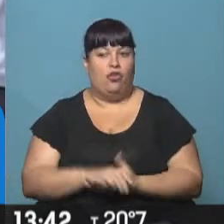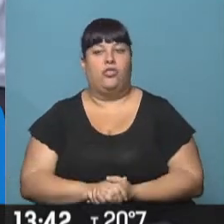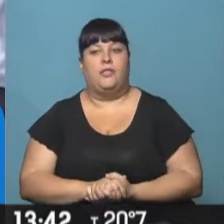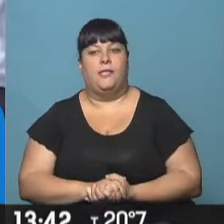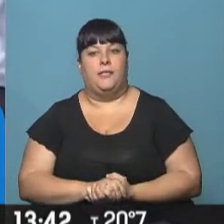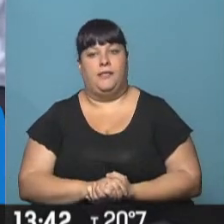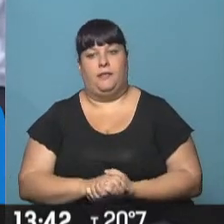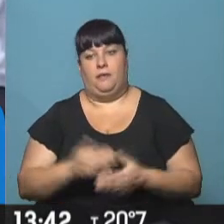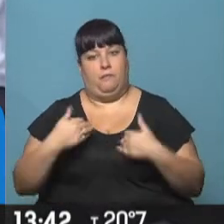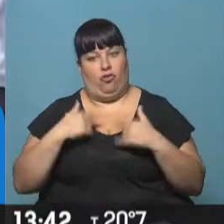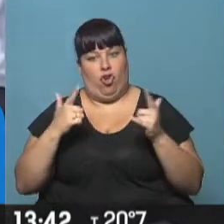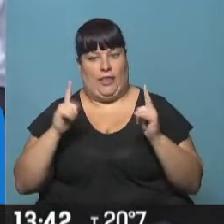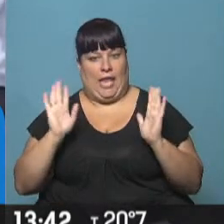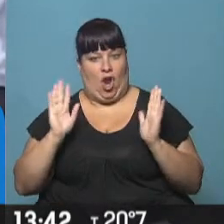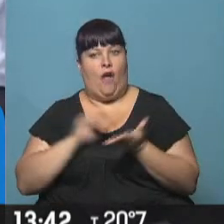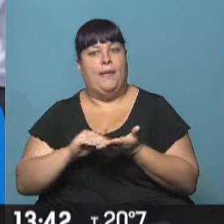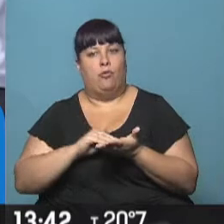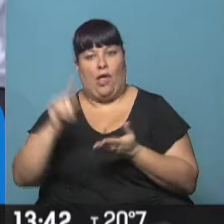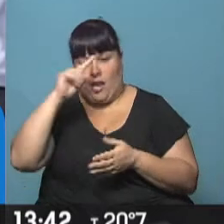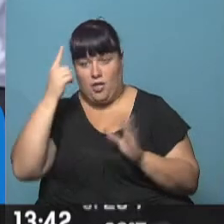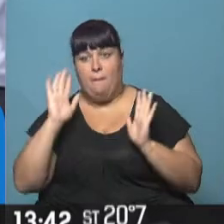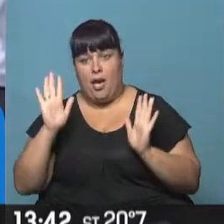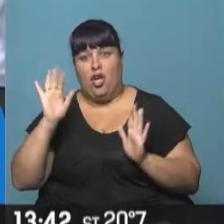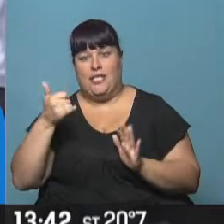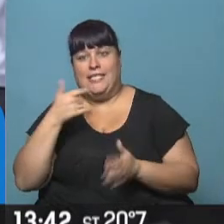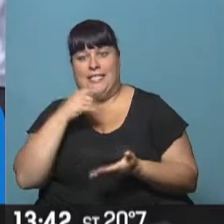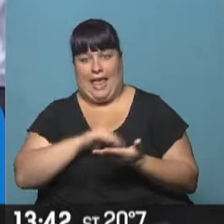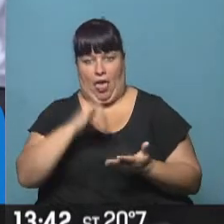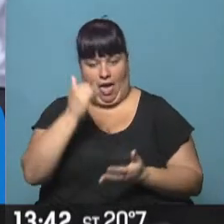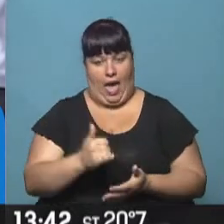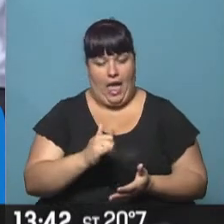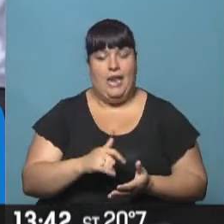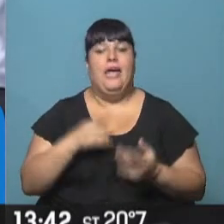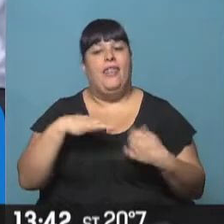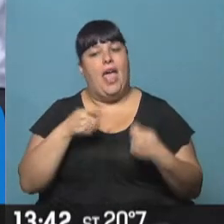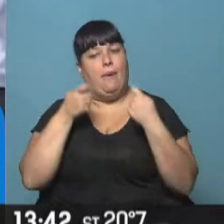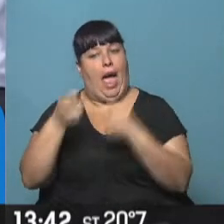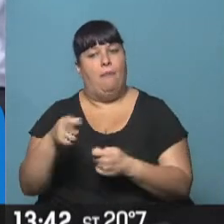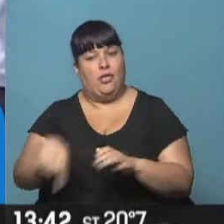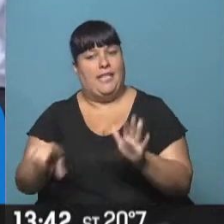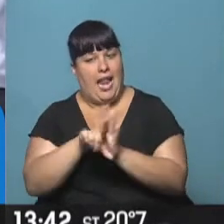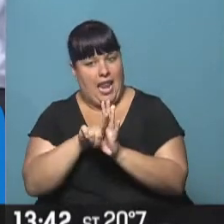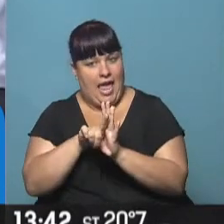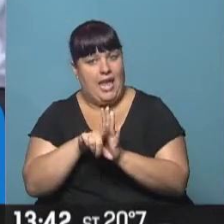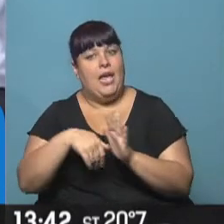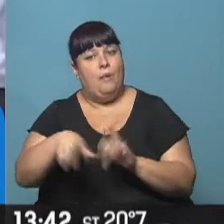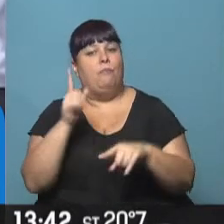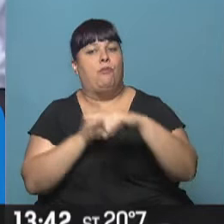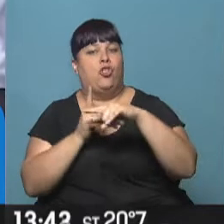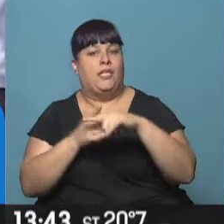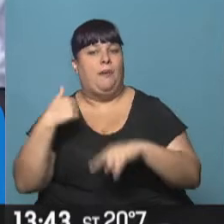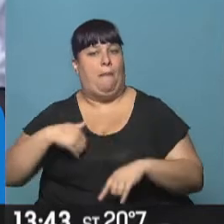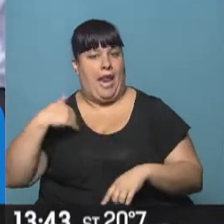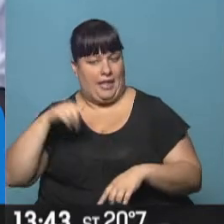diputados. En mi caso no tengo diputados nacionales, pero sí senadores que acompañen estas medidas que van a ser positivas para